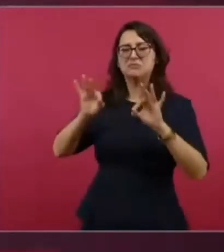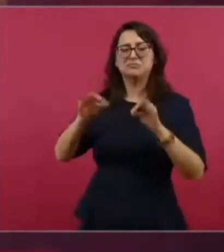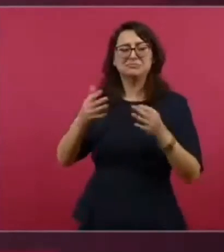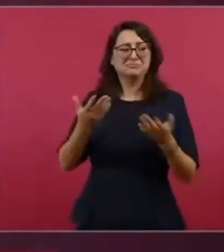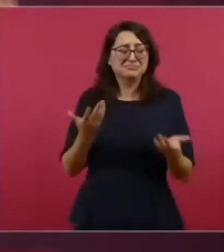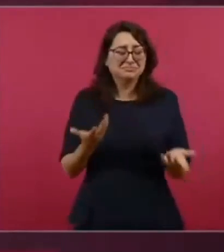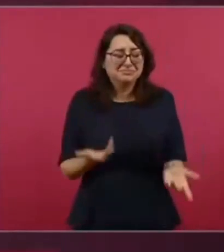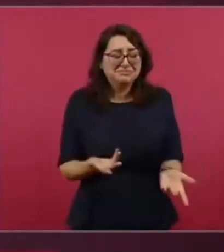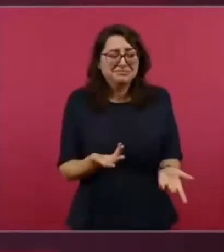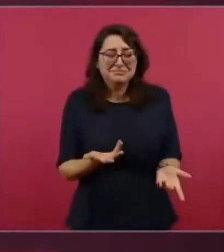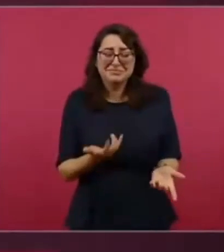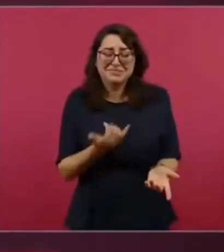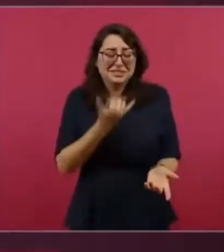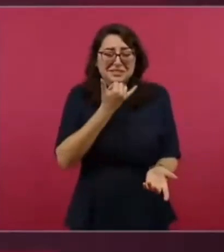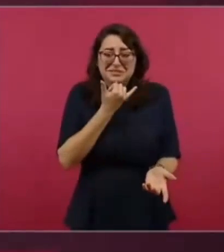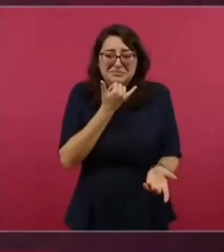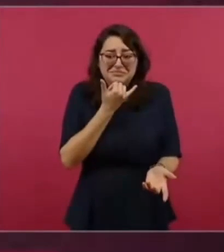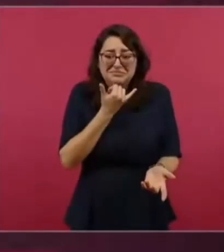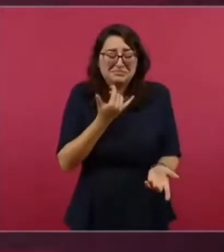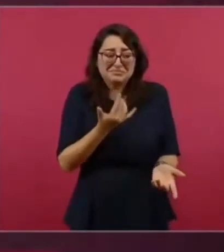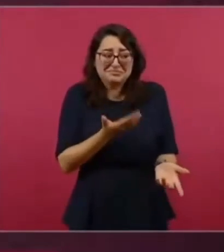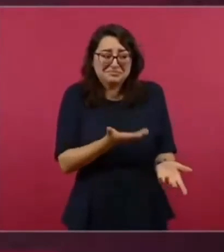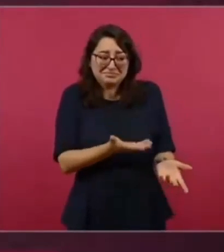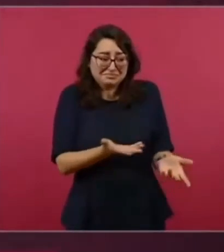ni nos preocupemos,